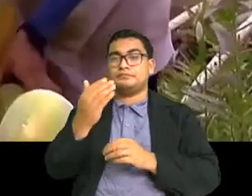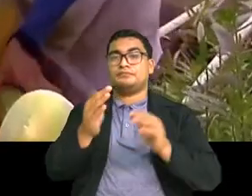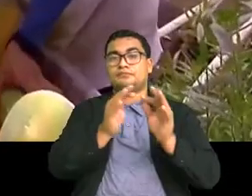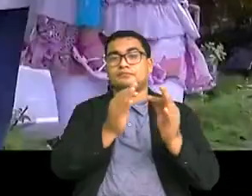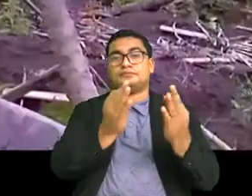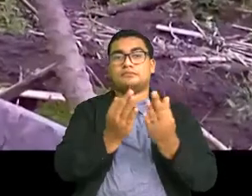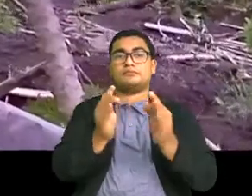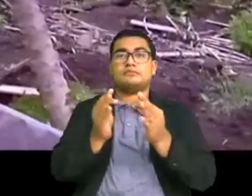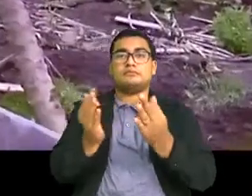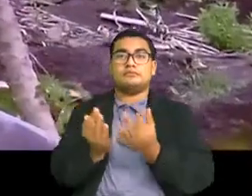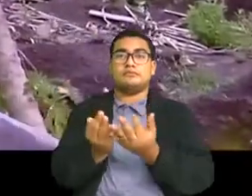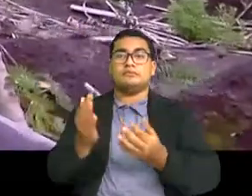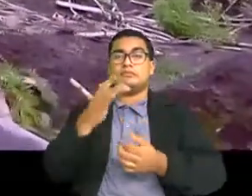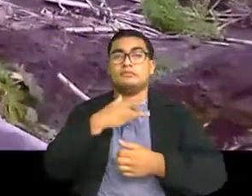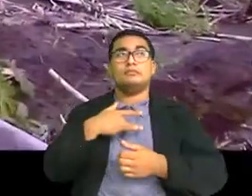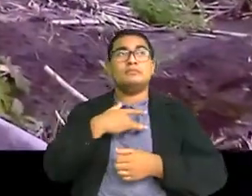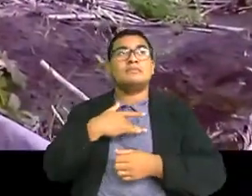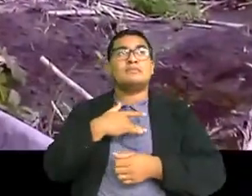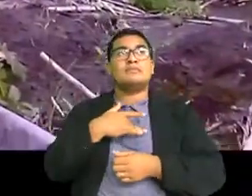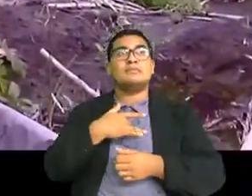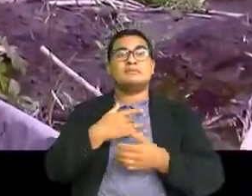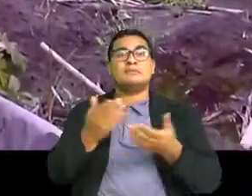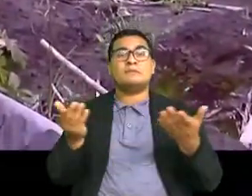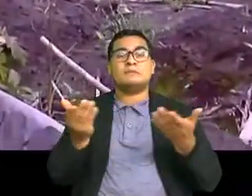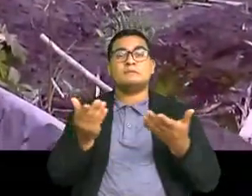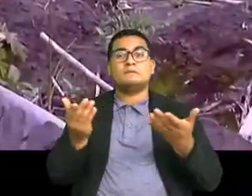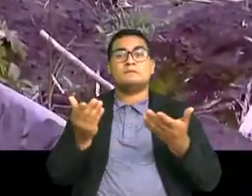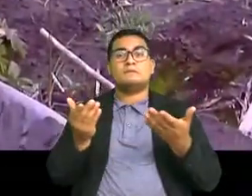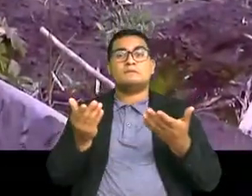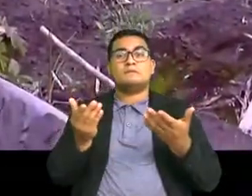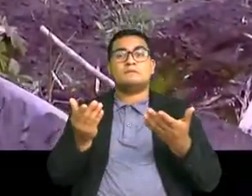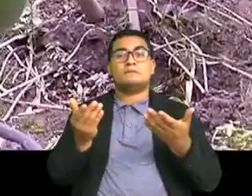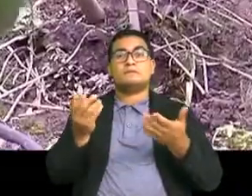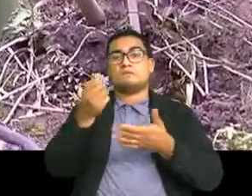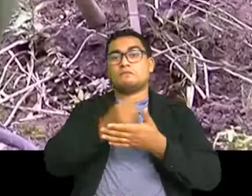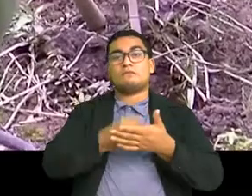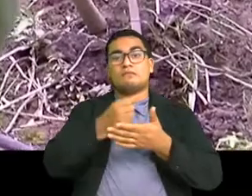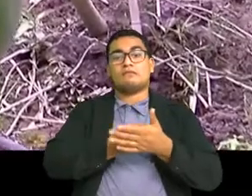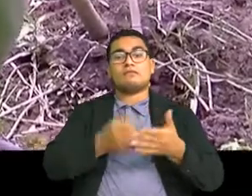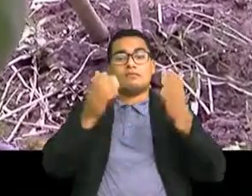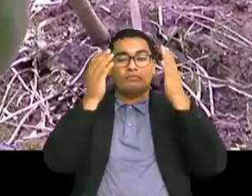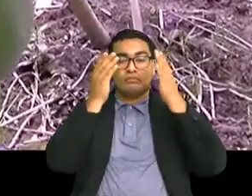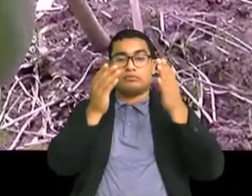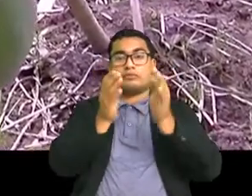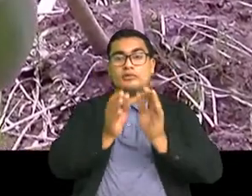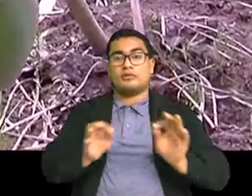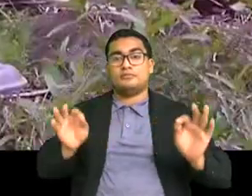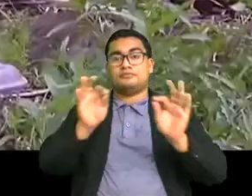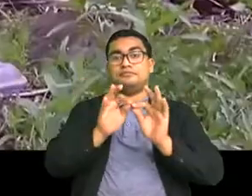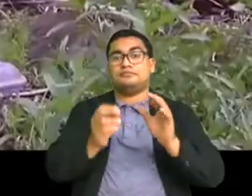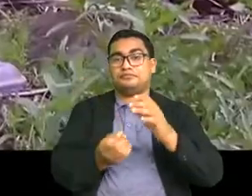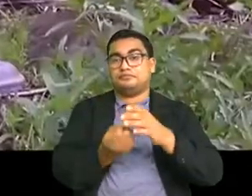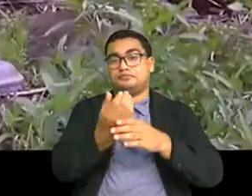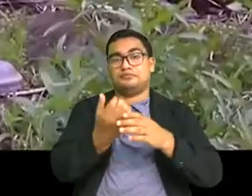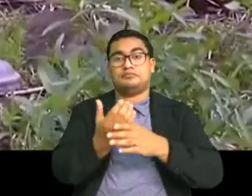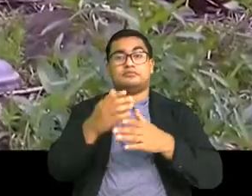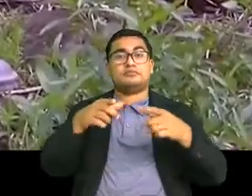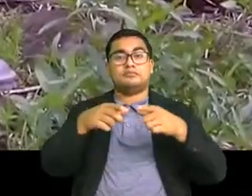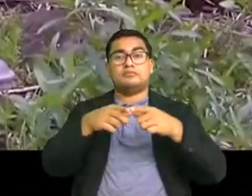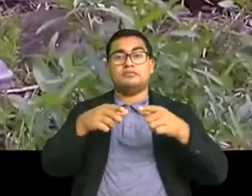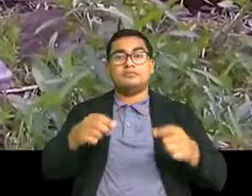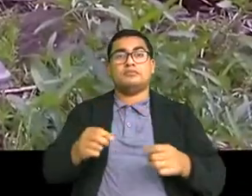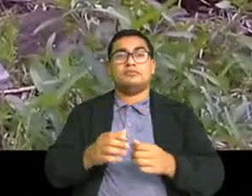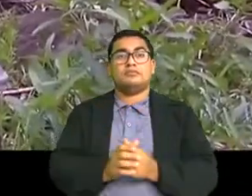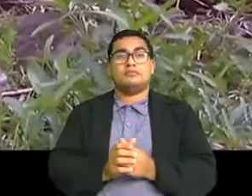son necesidades donde nosotros nuestro esfuerzos están enfocados como sistema de producción en el departamento de managua